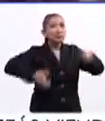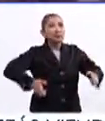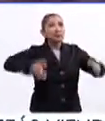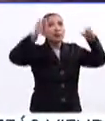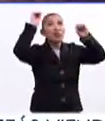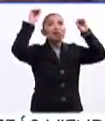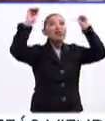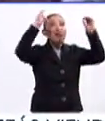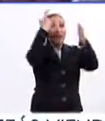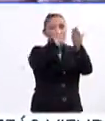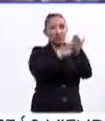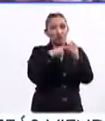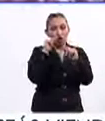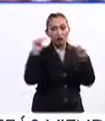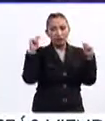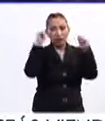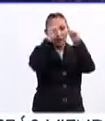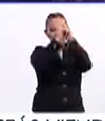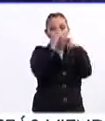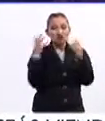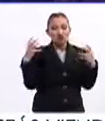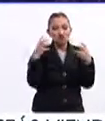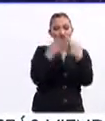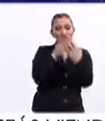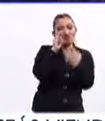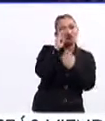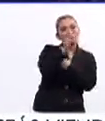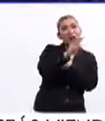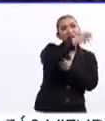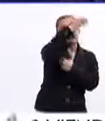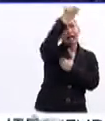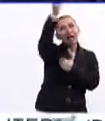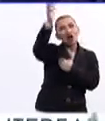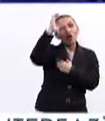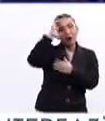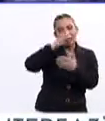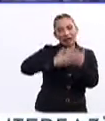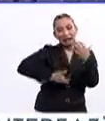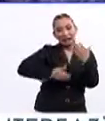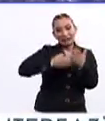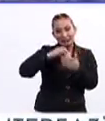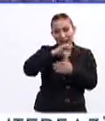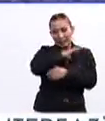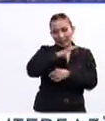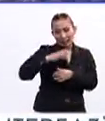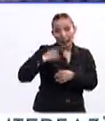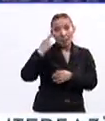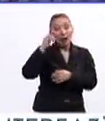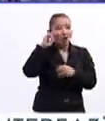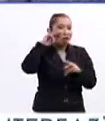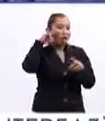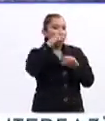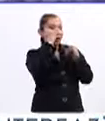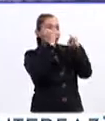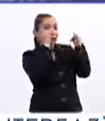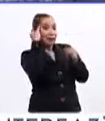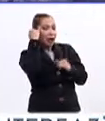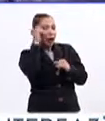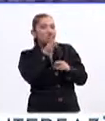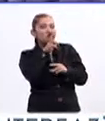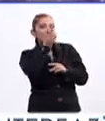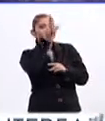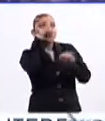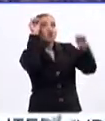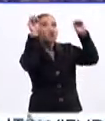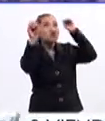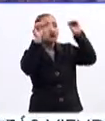a la decoración interior del templo, fusionando la visión del cielo cristiano, pero desde una perspectiva indígena, que dio como